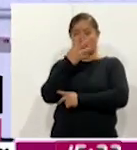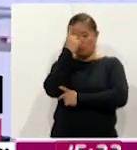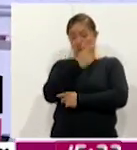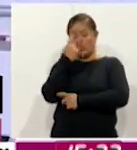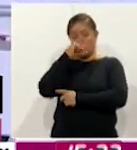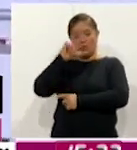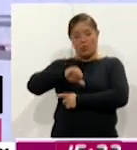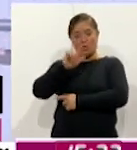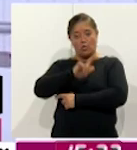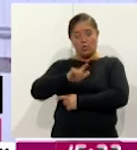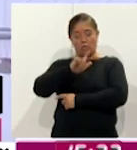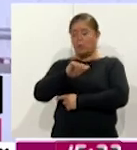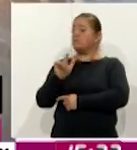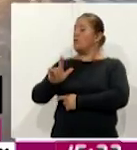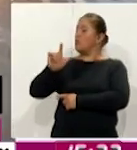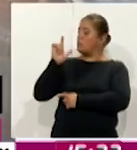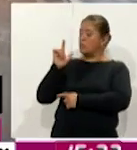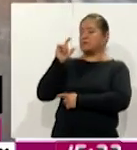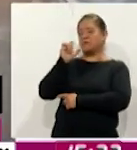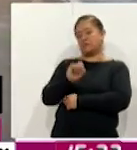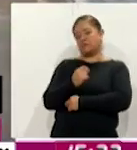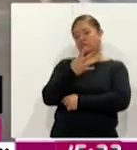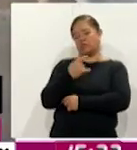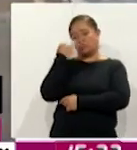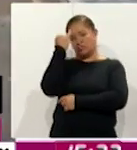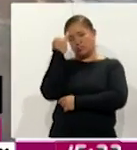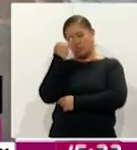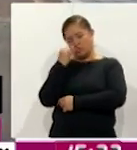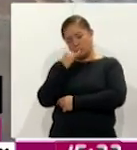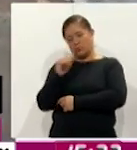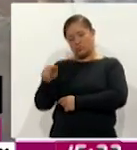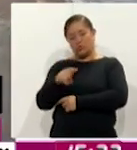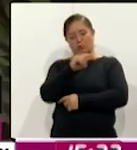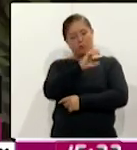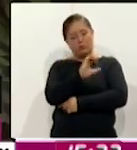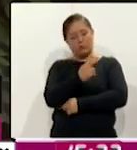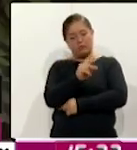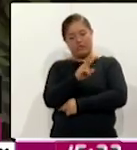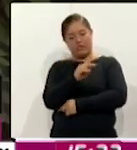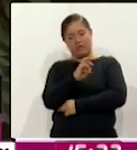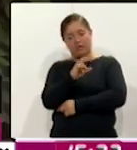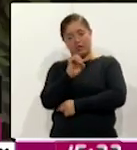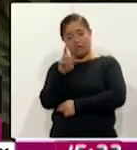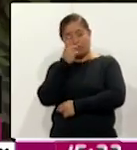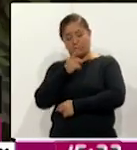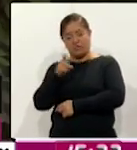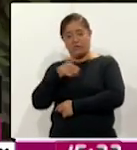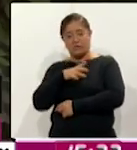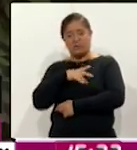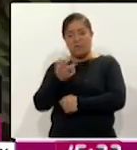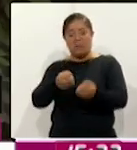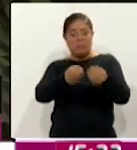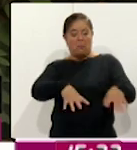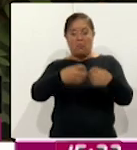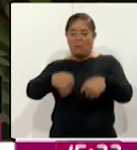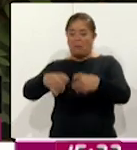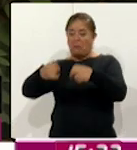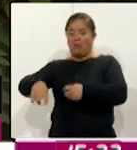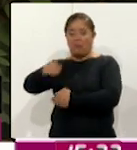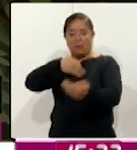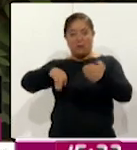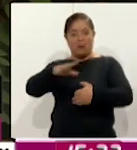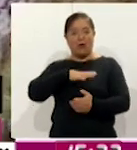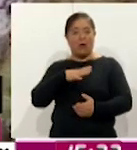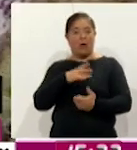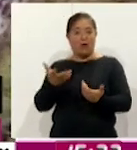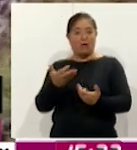lunes 24 de junio. El presidente de Canacintra, Carlos Tamayo Chavero, reportó que se tuvieron importantes pérdidas en el sector, sobre todo por la